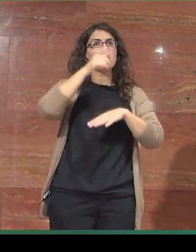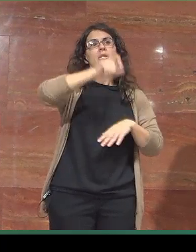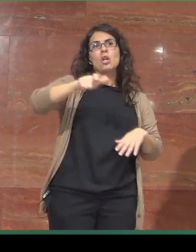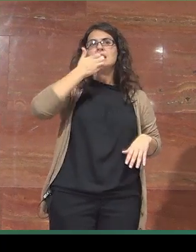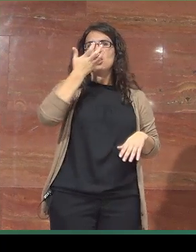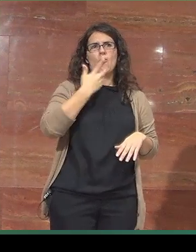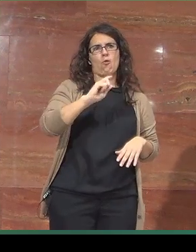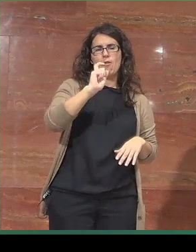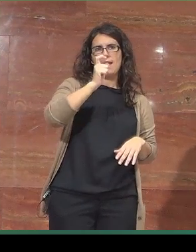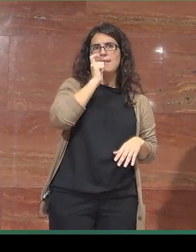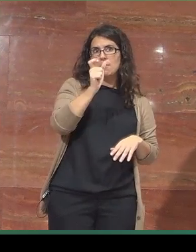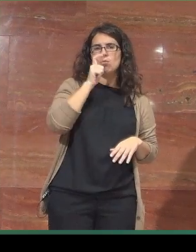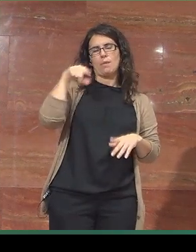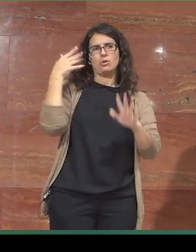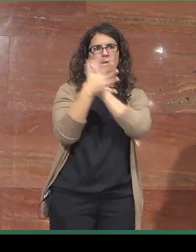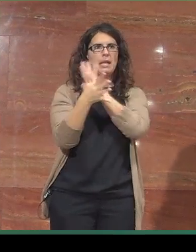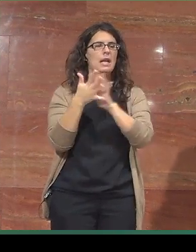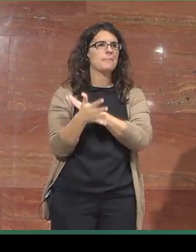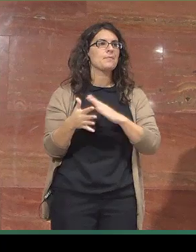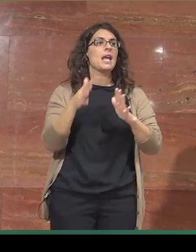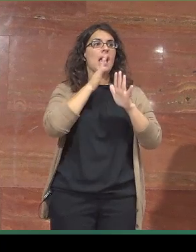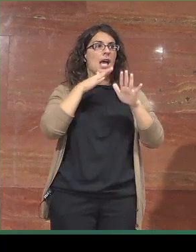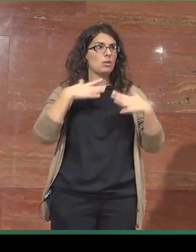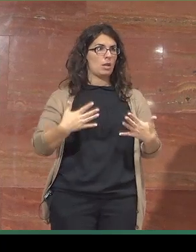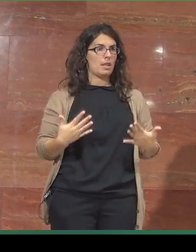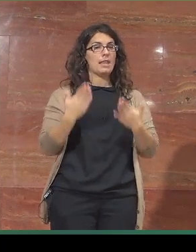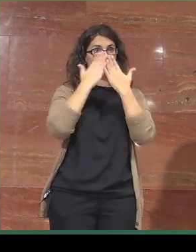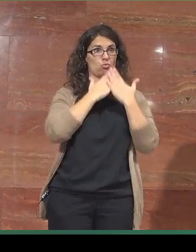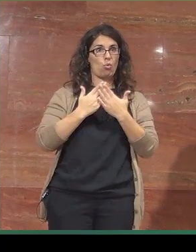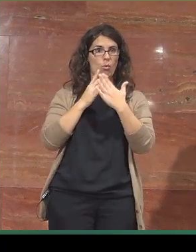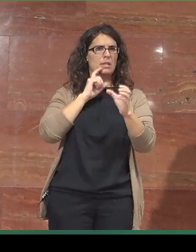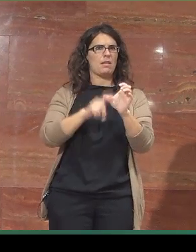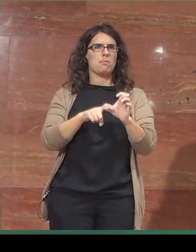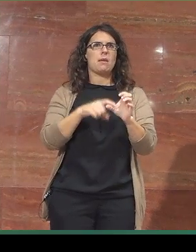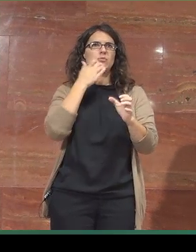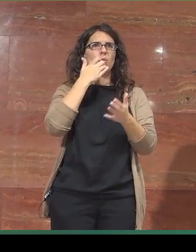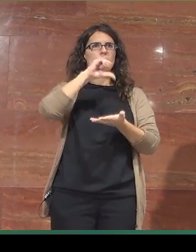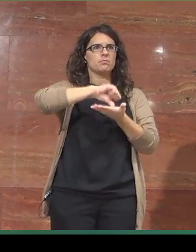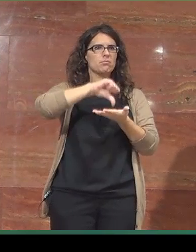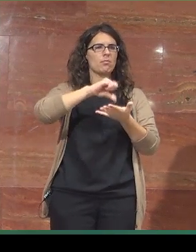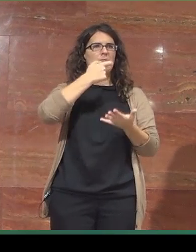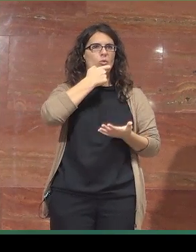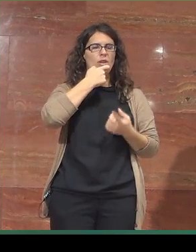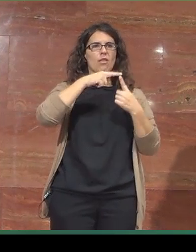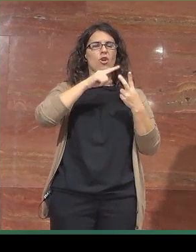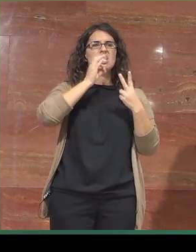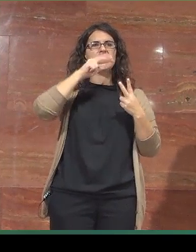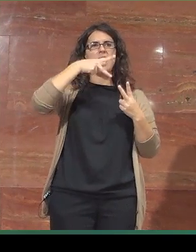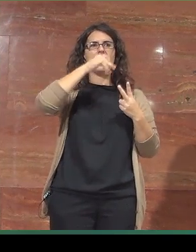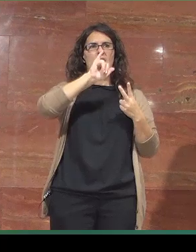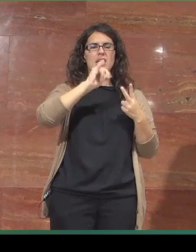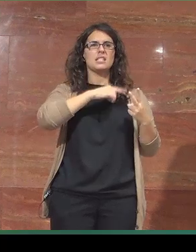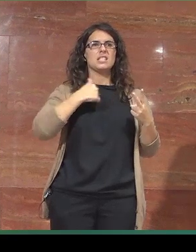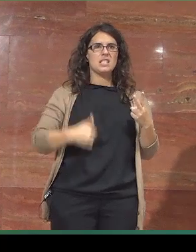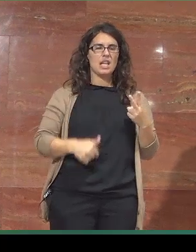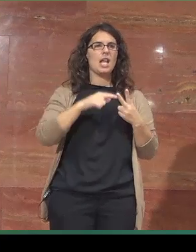término. En la actualidad, este estudio participan en proyectos de ciudades del Reino Unido, Shanghái, China, en